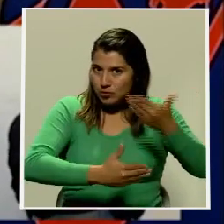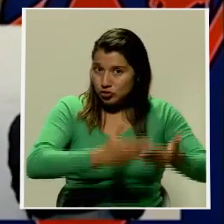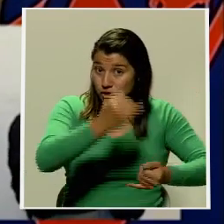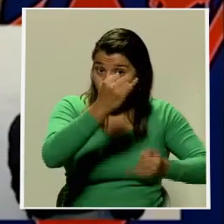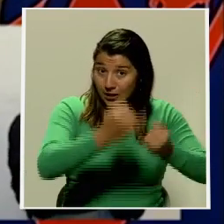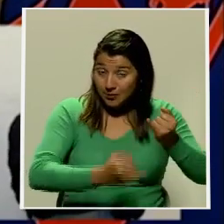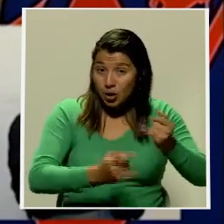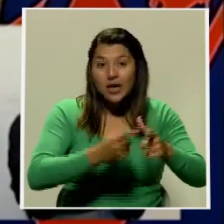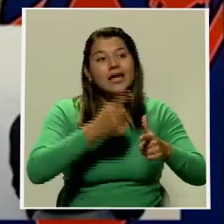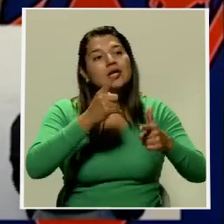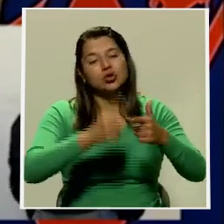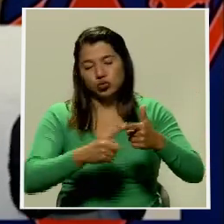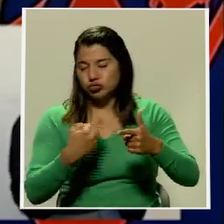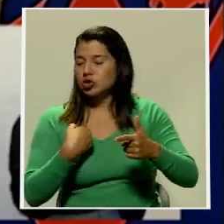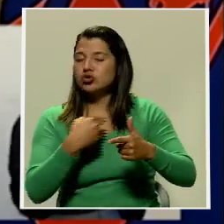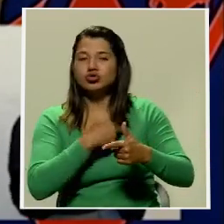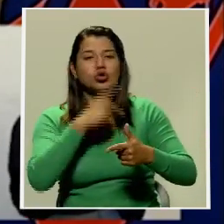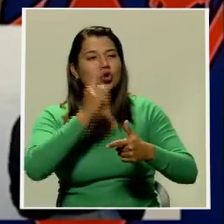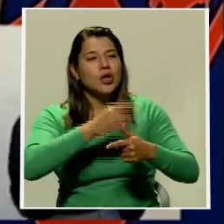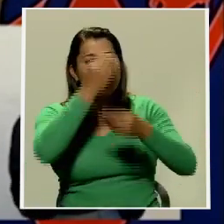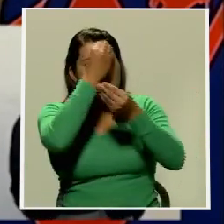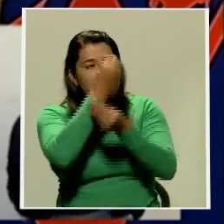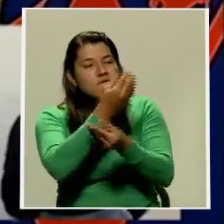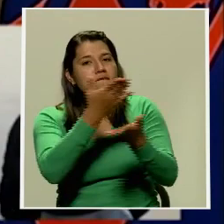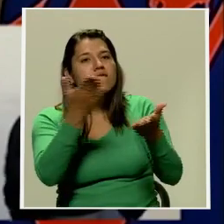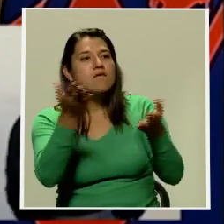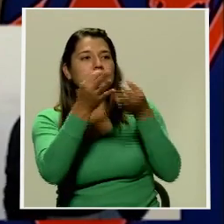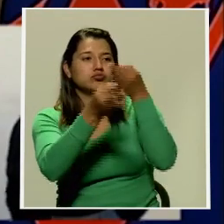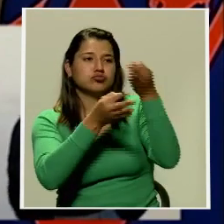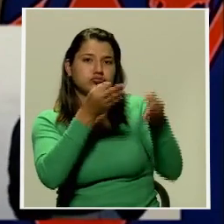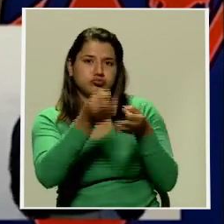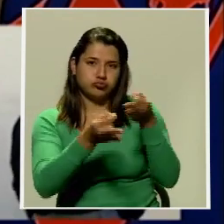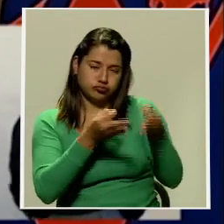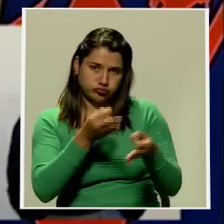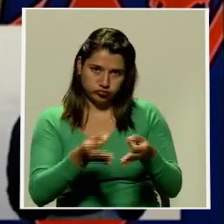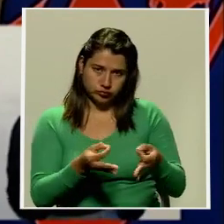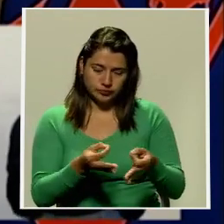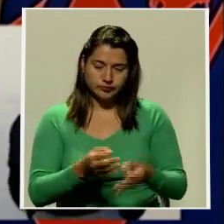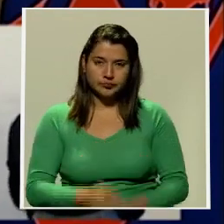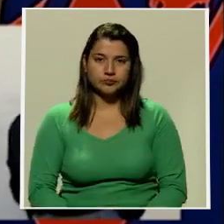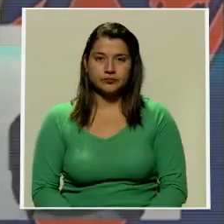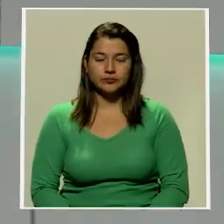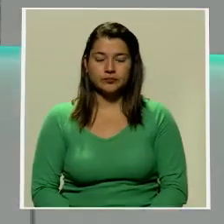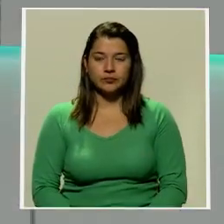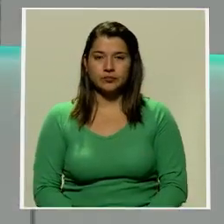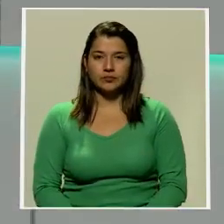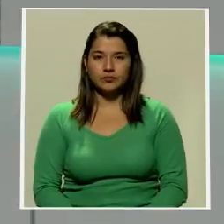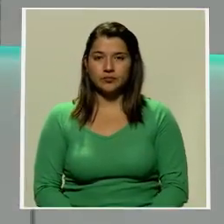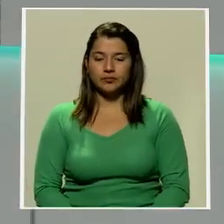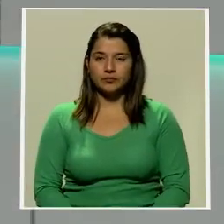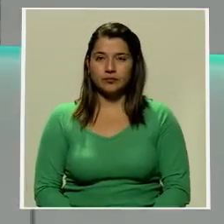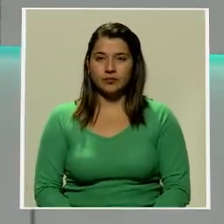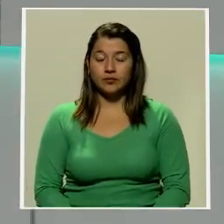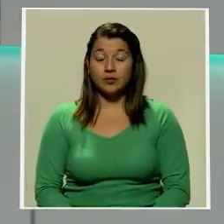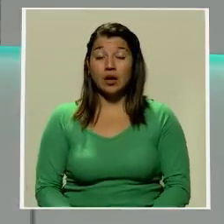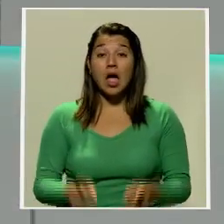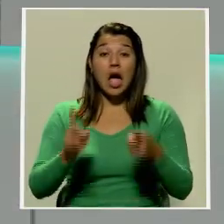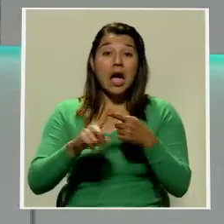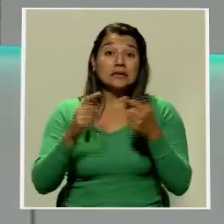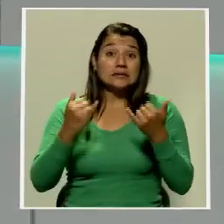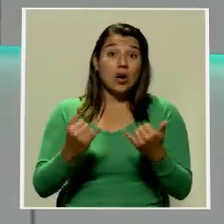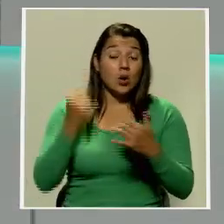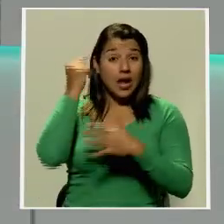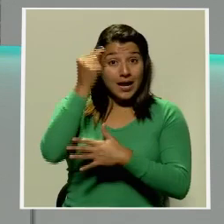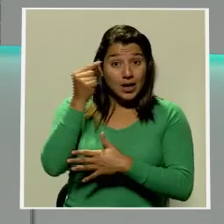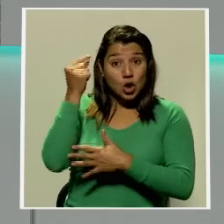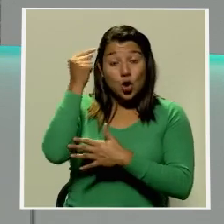que quedar debidamente fundamentadas y respaldadas en una rendición de cuenta posteriori. Por lo pronto, el